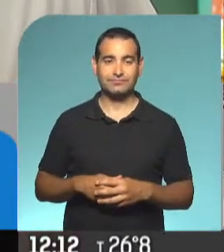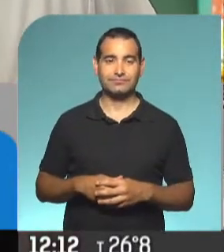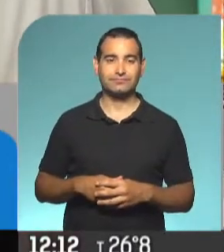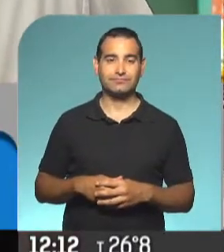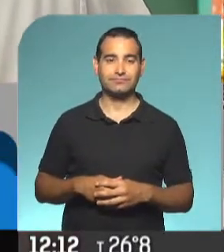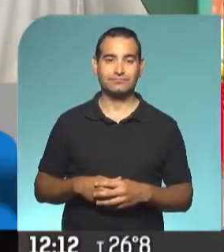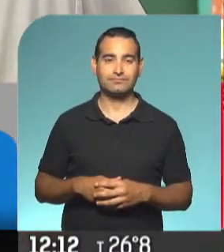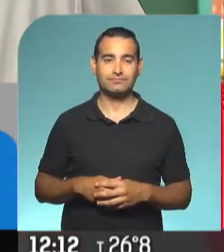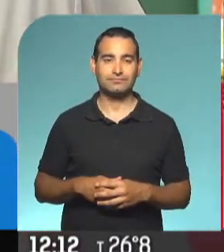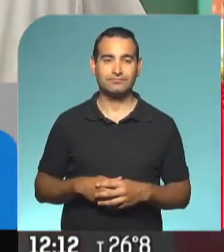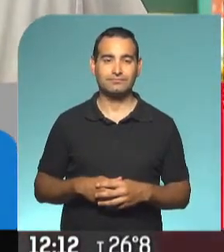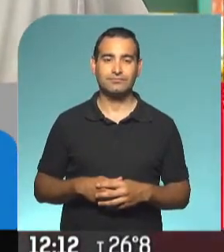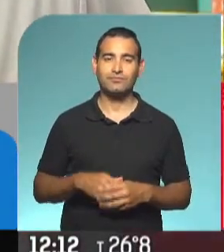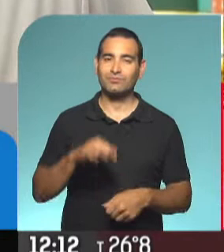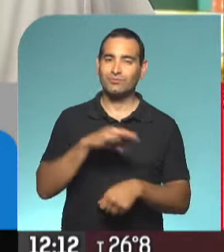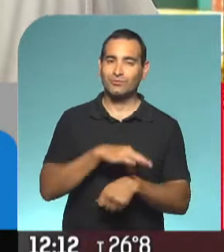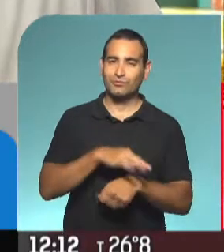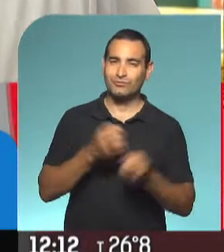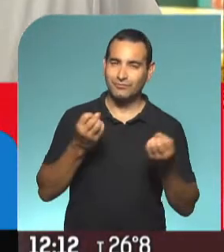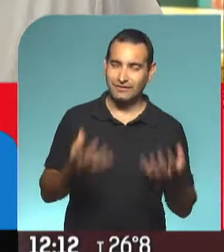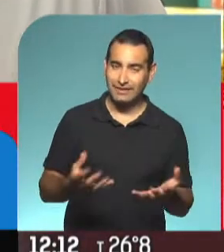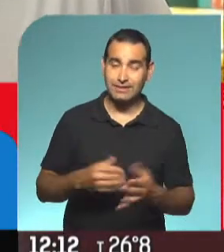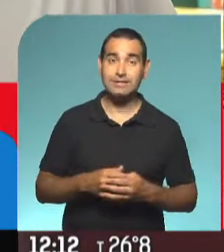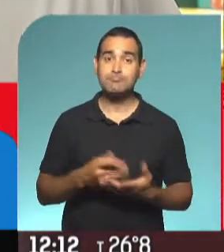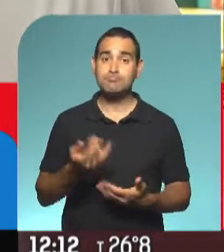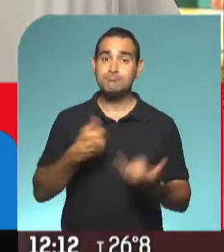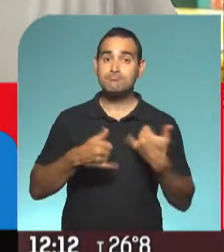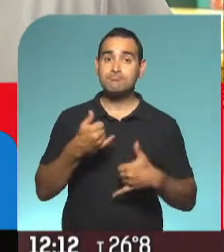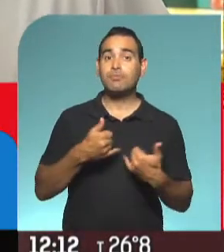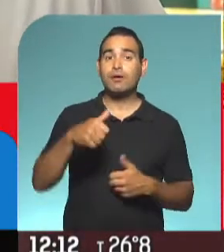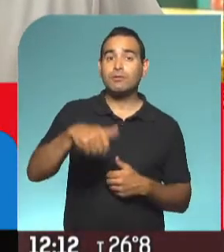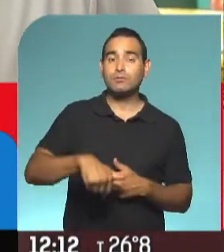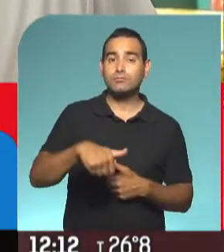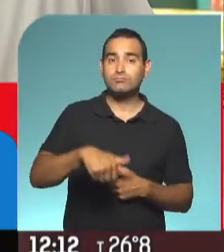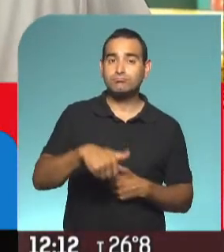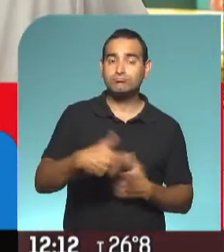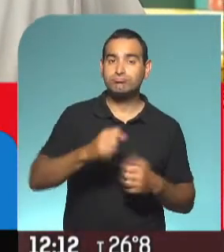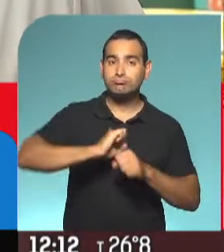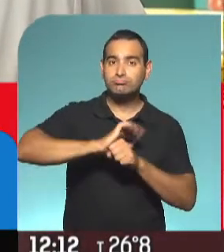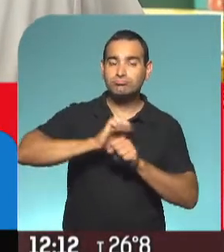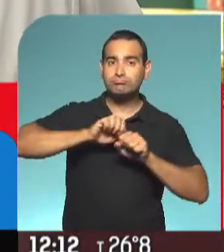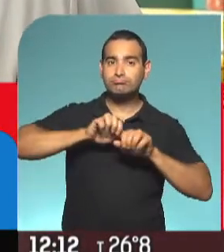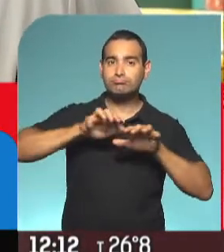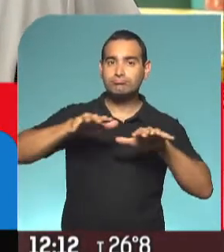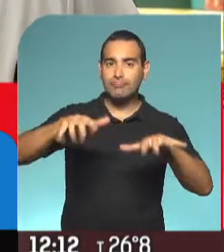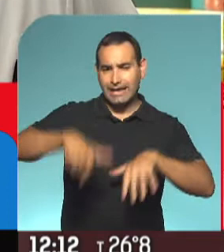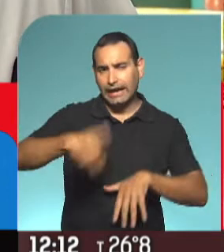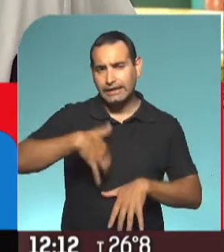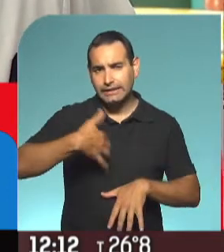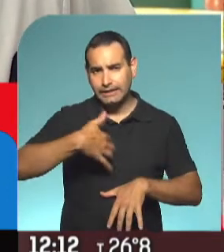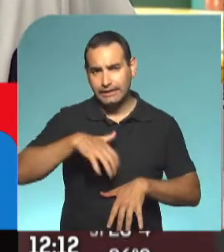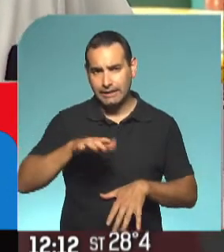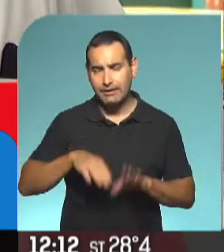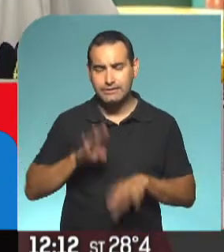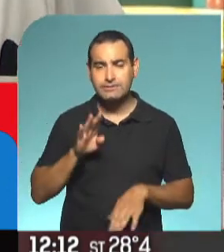escucha. Doctor, ¿cómo le va? En principio, saber cómo nos encuentra hoy la pandemia, me refiero a la República Argentina en